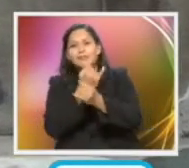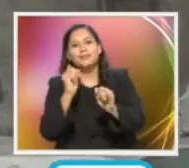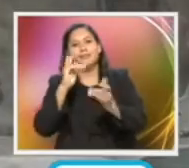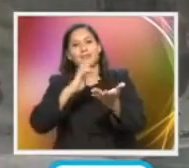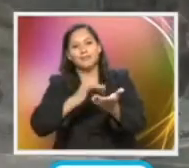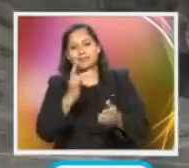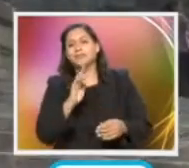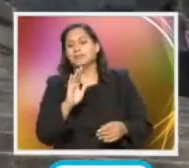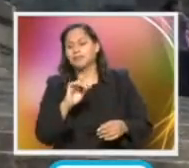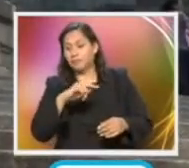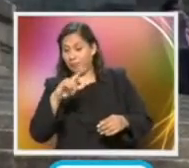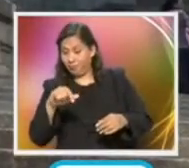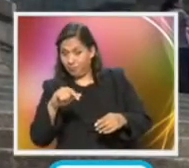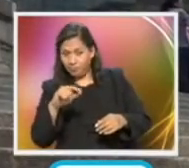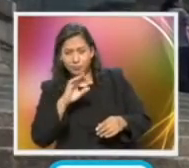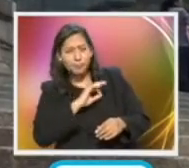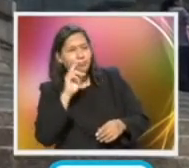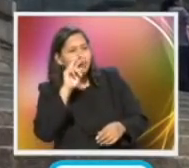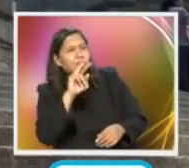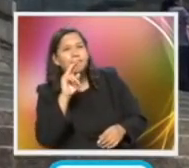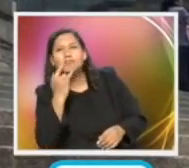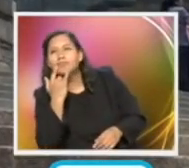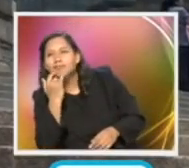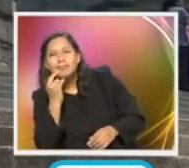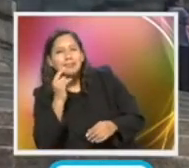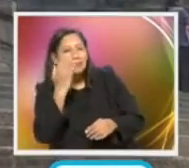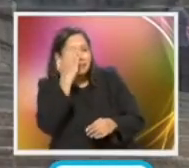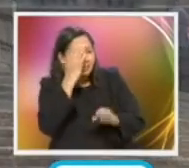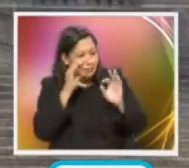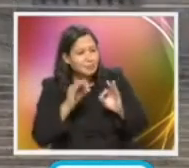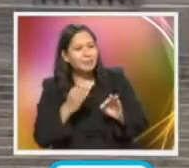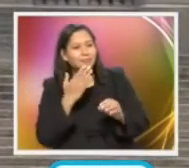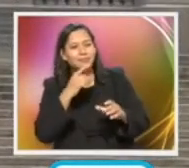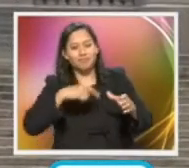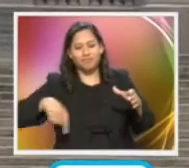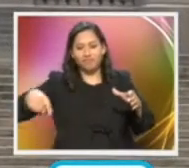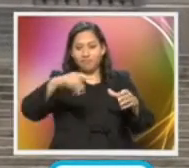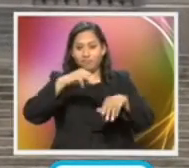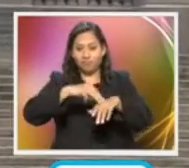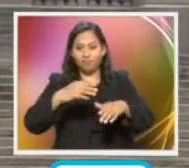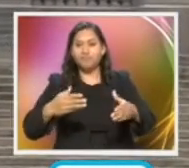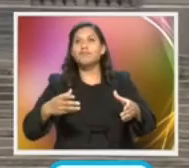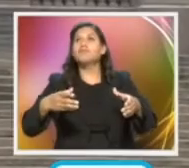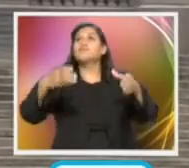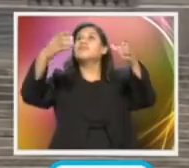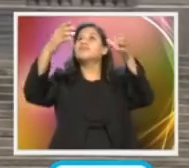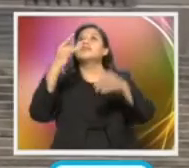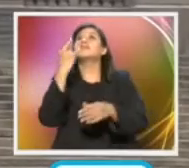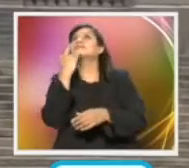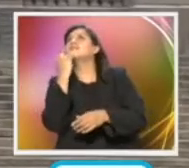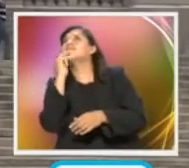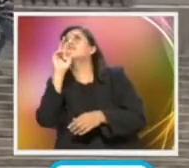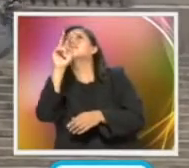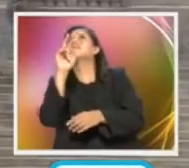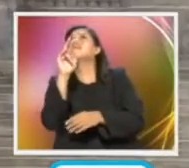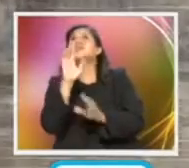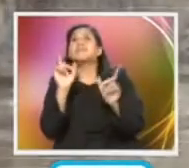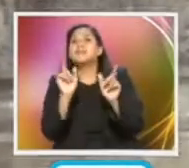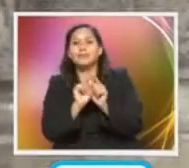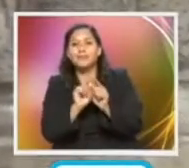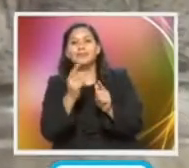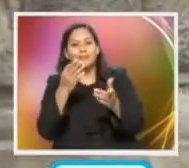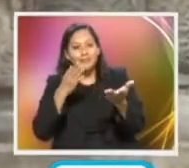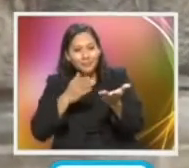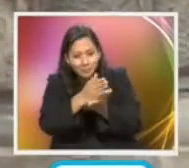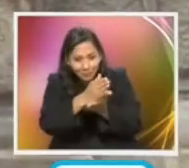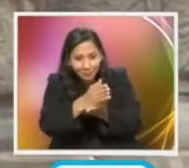independencia. Pero para poder ver todos los detalles que conforman este gran monumento, no basta con admirarlo desde lejos. Hay que